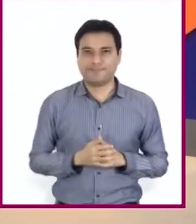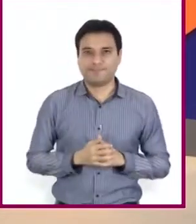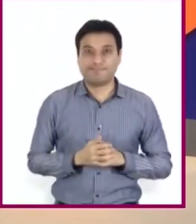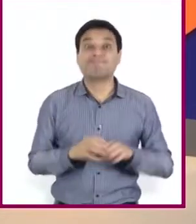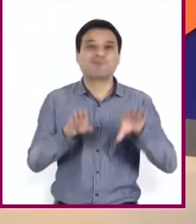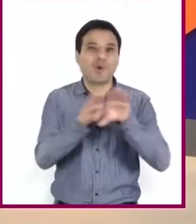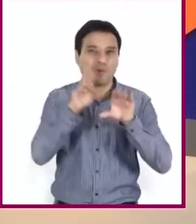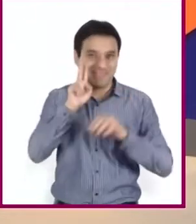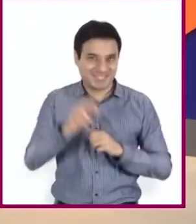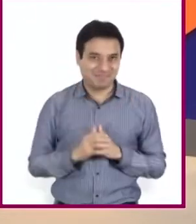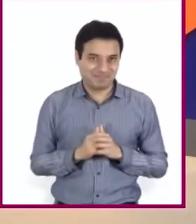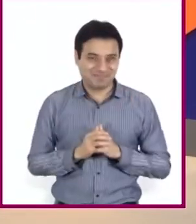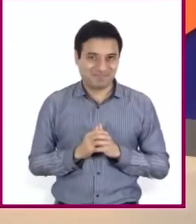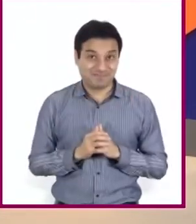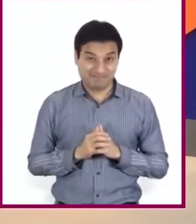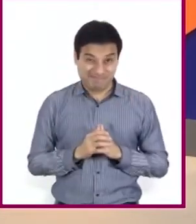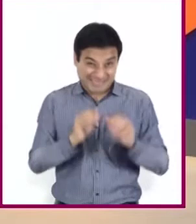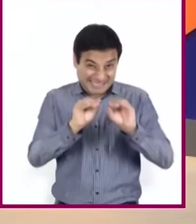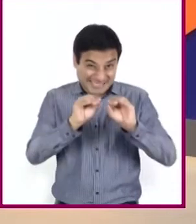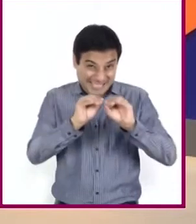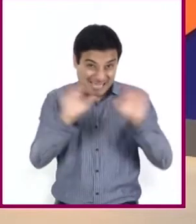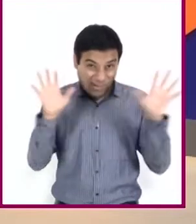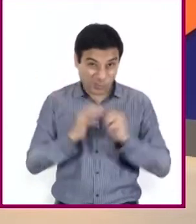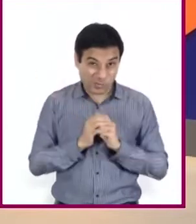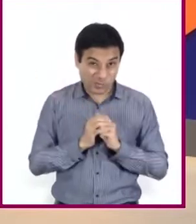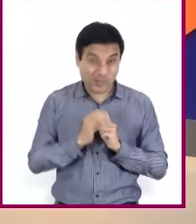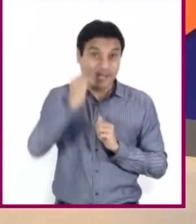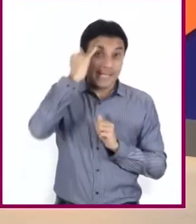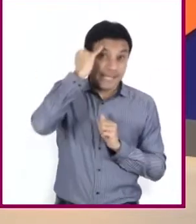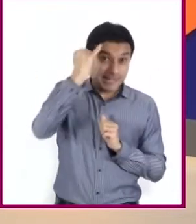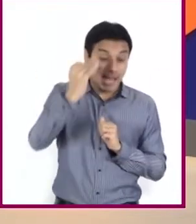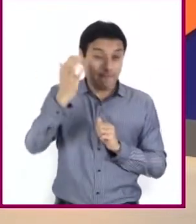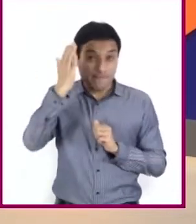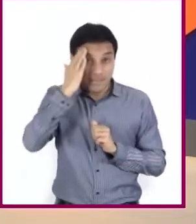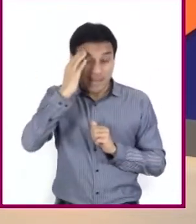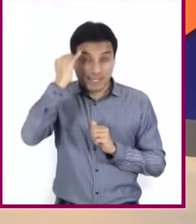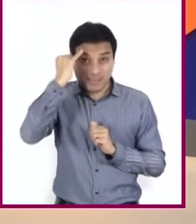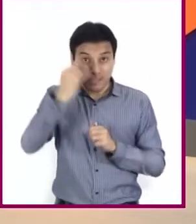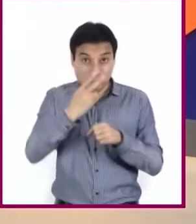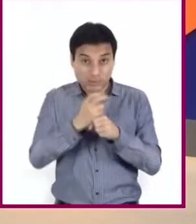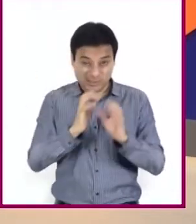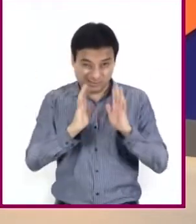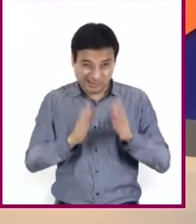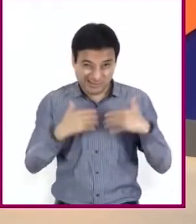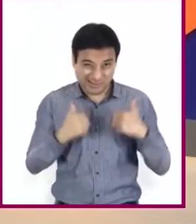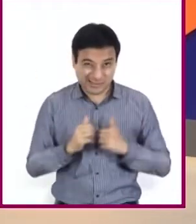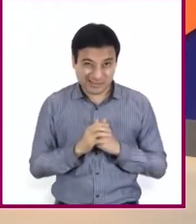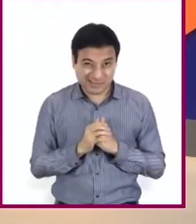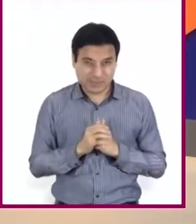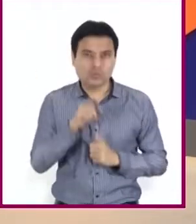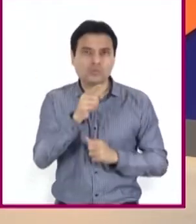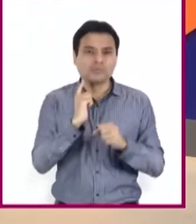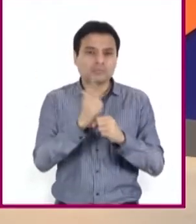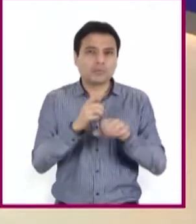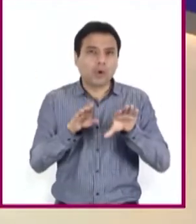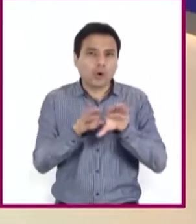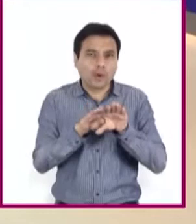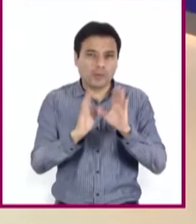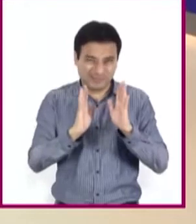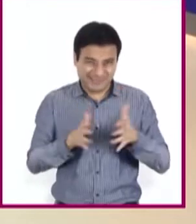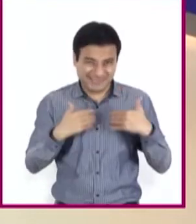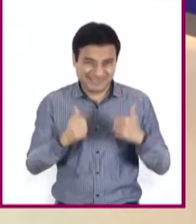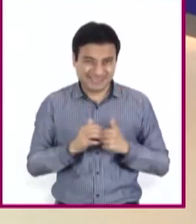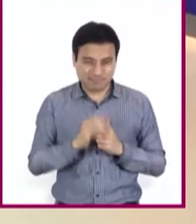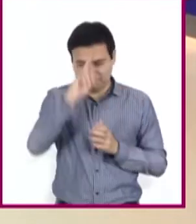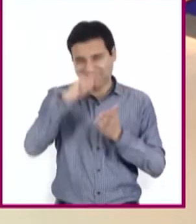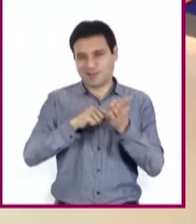casa? Hasta aquí va quedando claro qué son las ideas primarias y secundarias y cómo pueden identificarlas. Yo